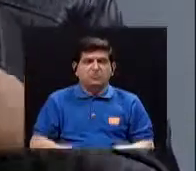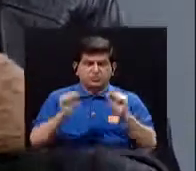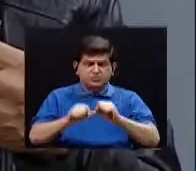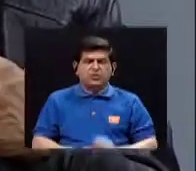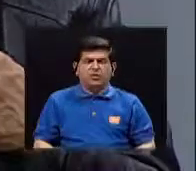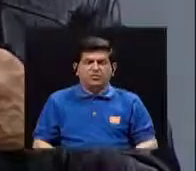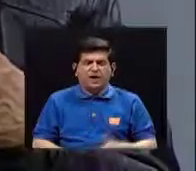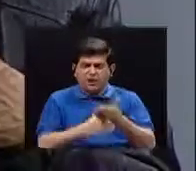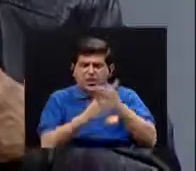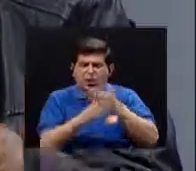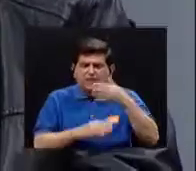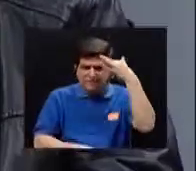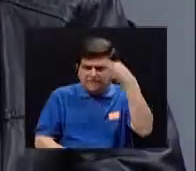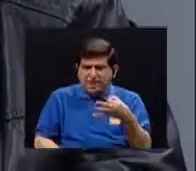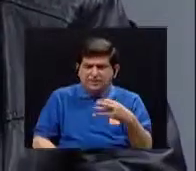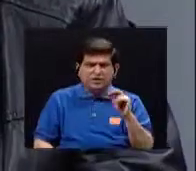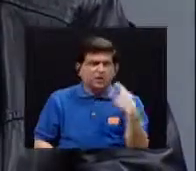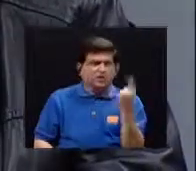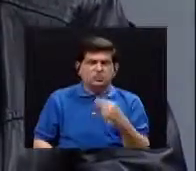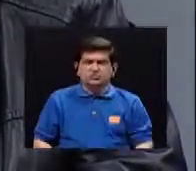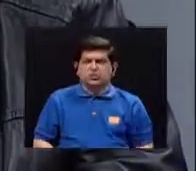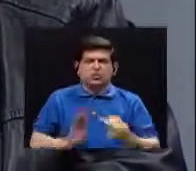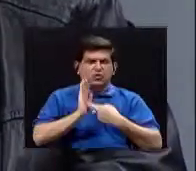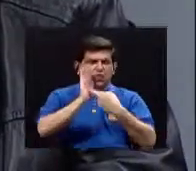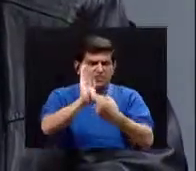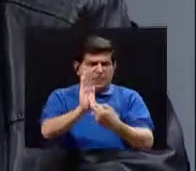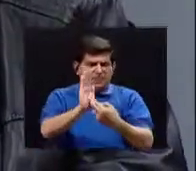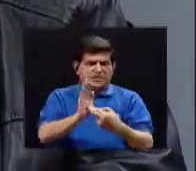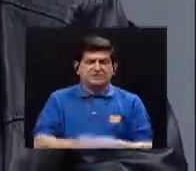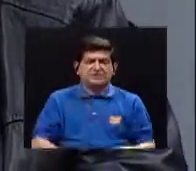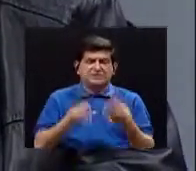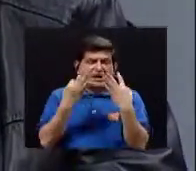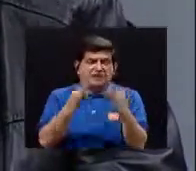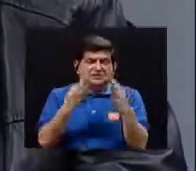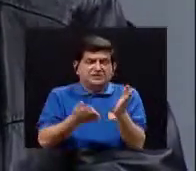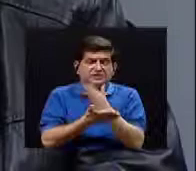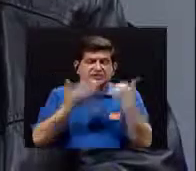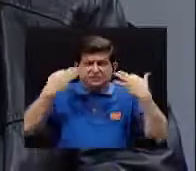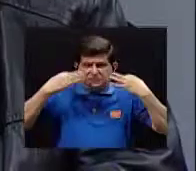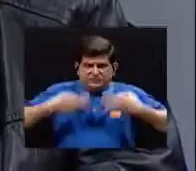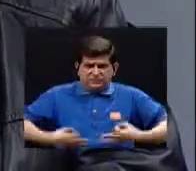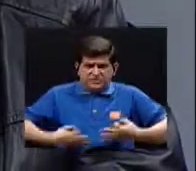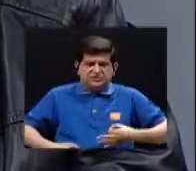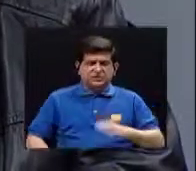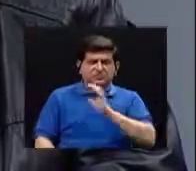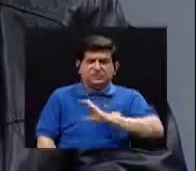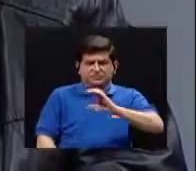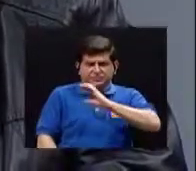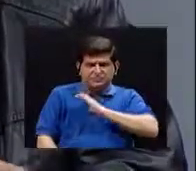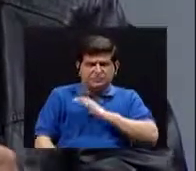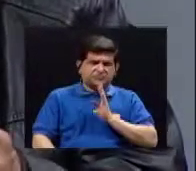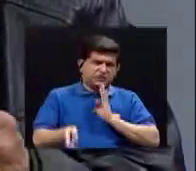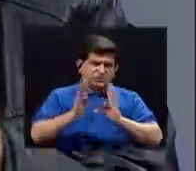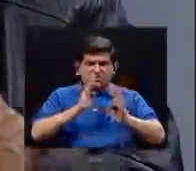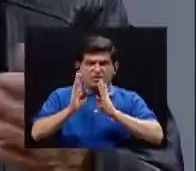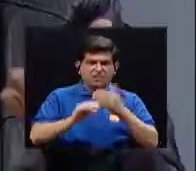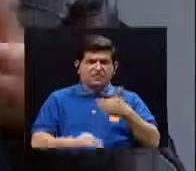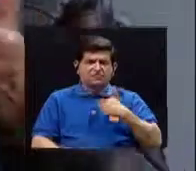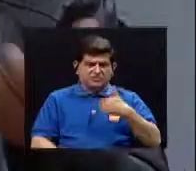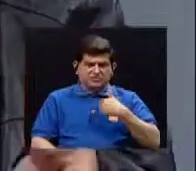intercambiar criterios es decir además de interpretar los tratar del aspecto físico del carácter de